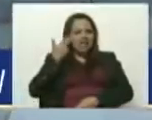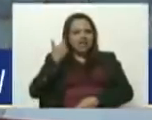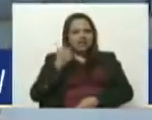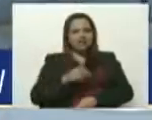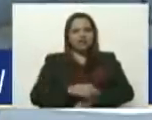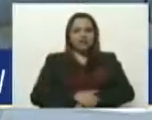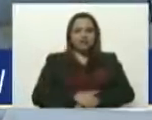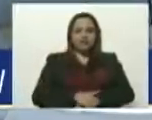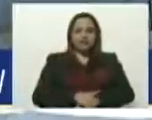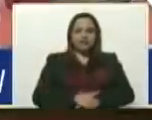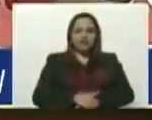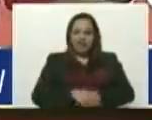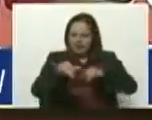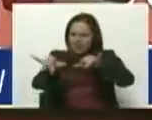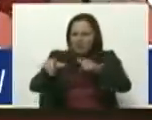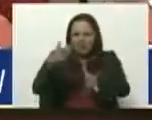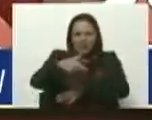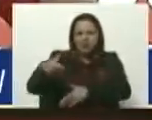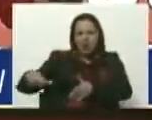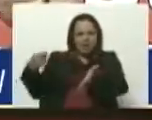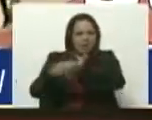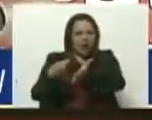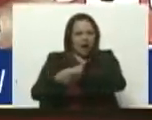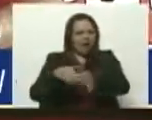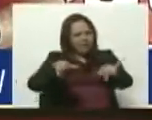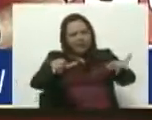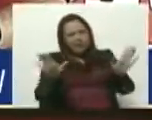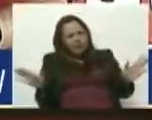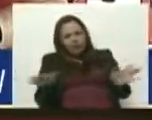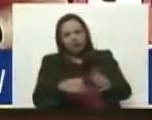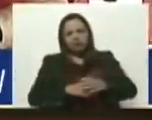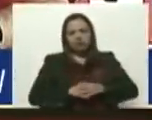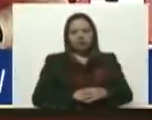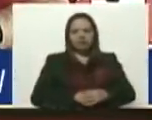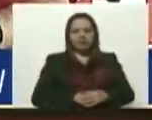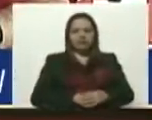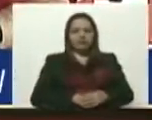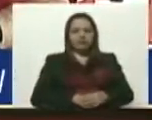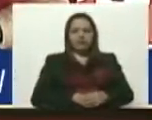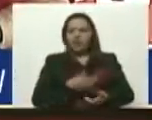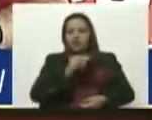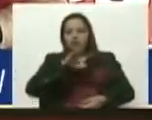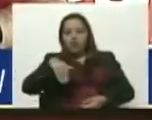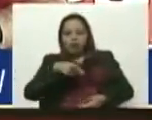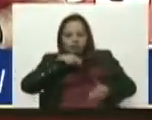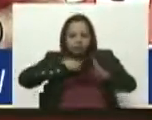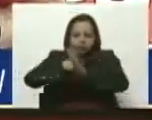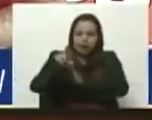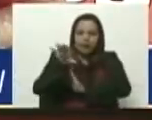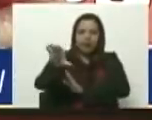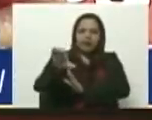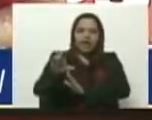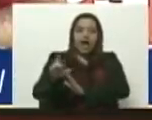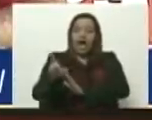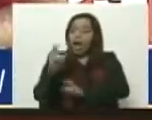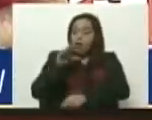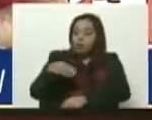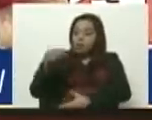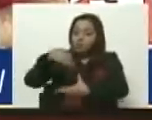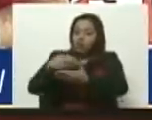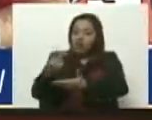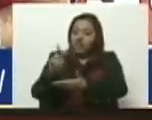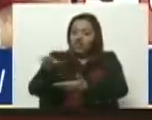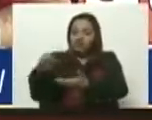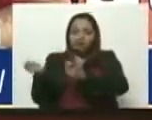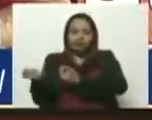que la misma gente pues lo mismo un mercenario que no pudieron entrar a nuestro país se fueron a it y asesinaron al presidente de haití